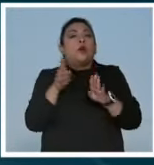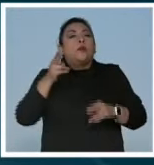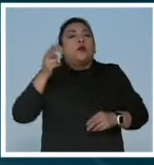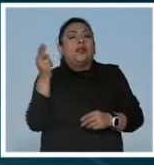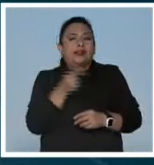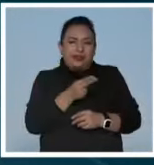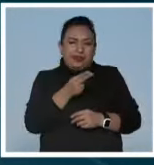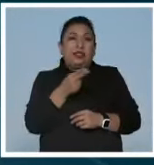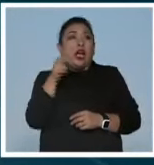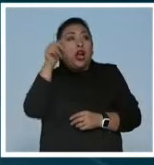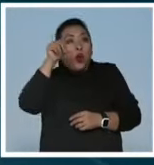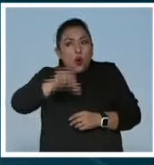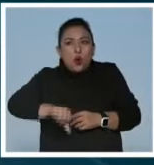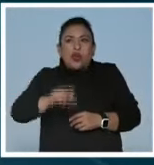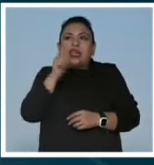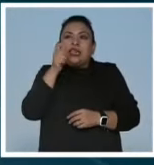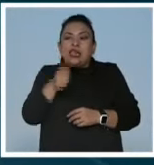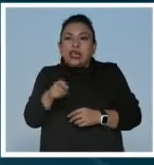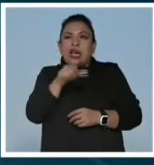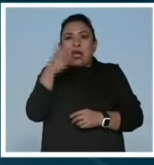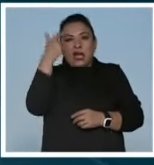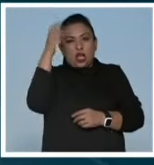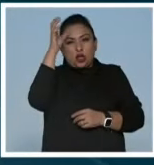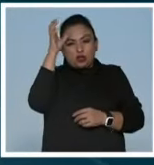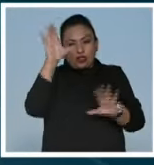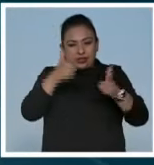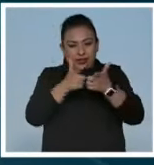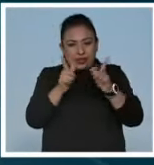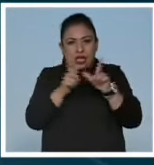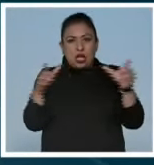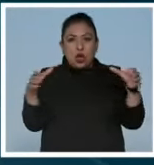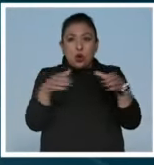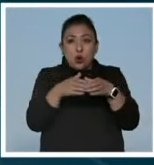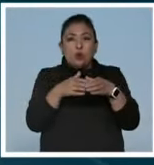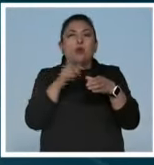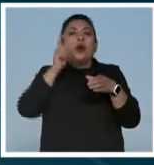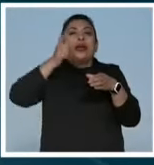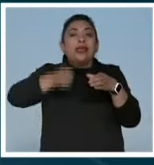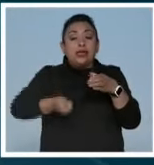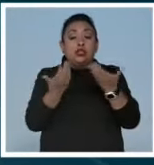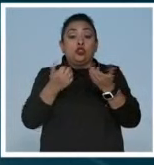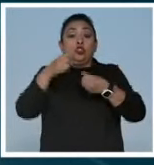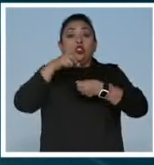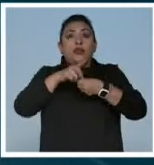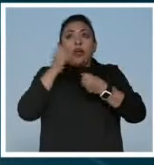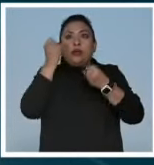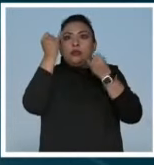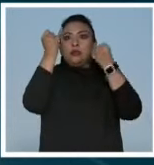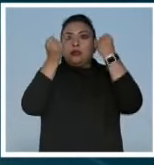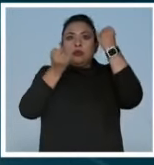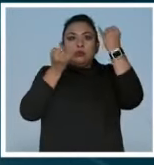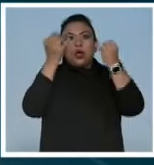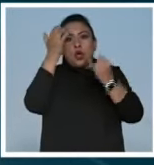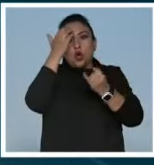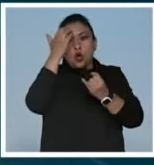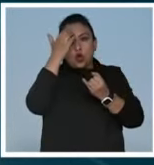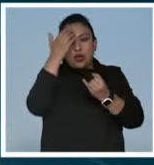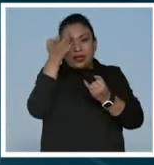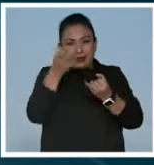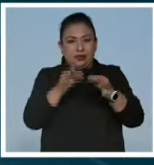necesario hoy en día en nuestra conciencia colectiva, crear una sociedad de imaginación y conocimiento.